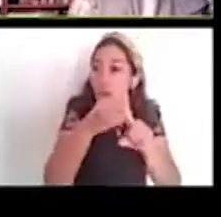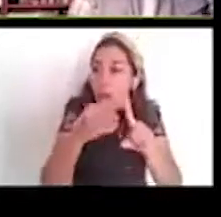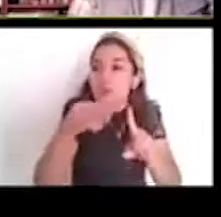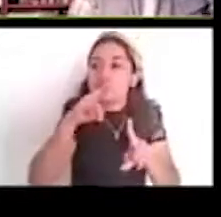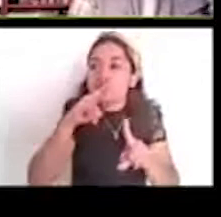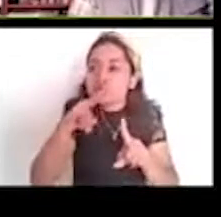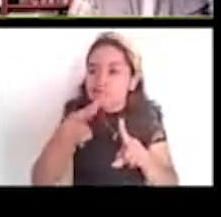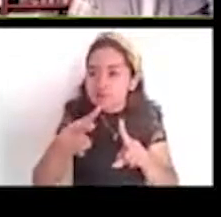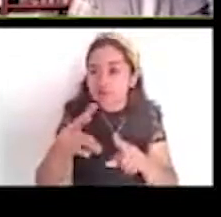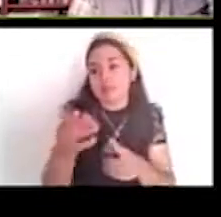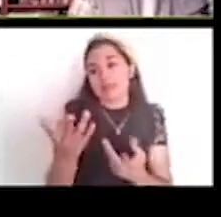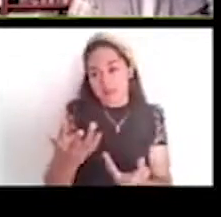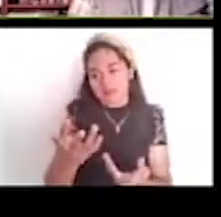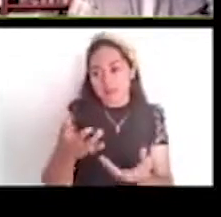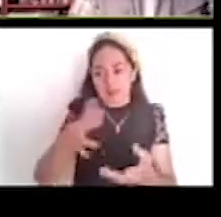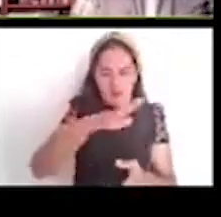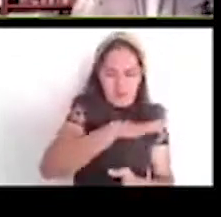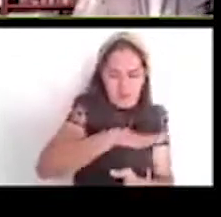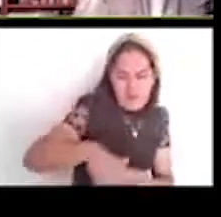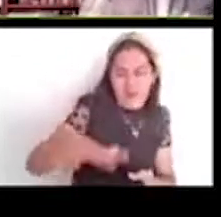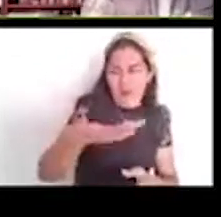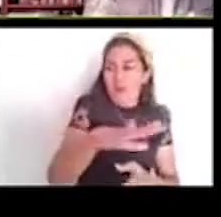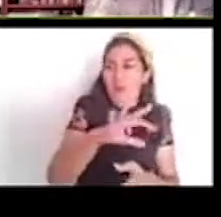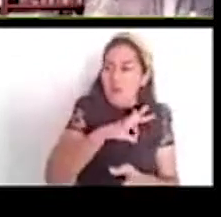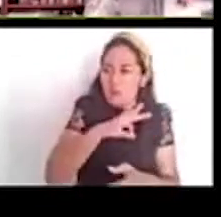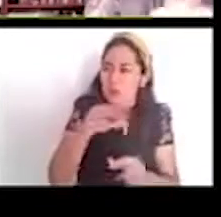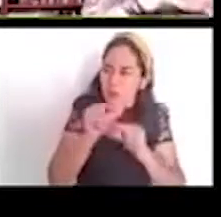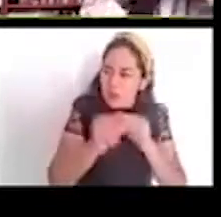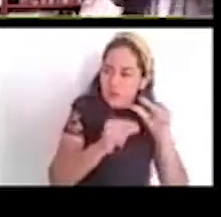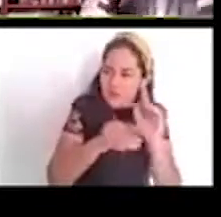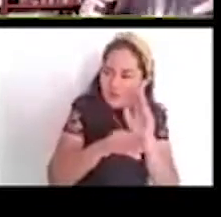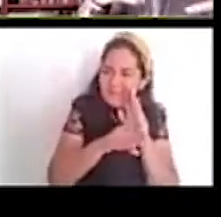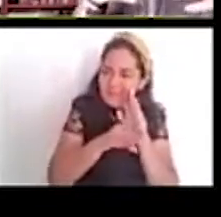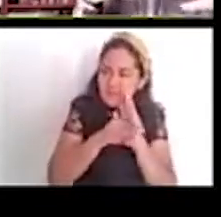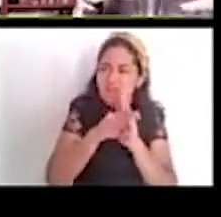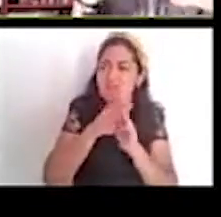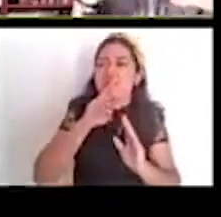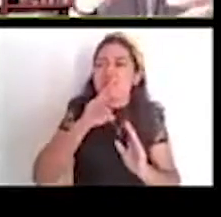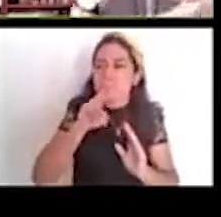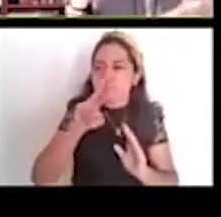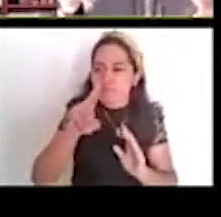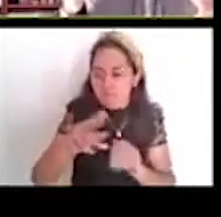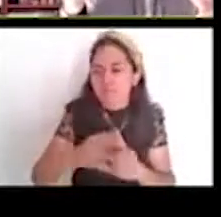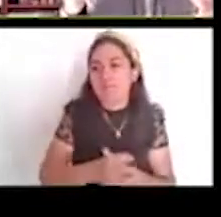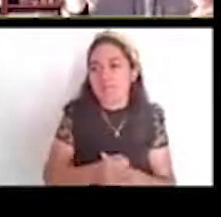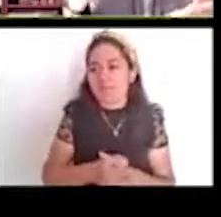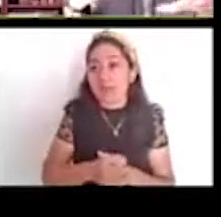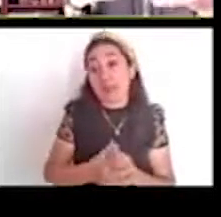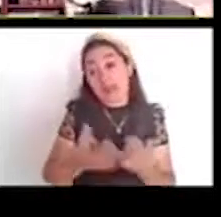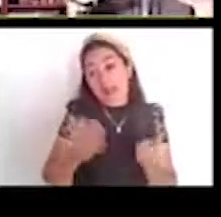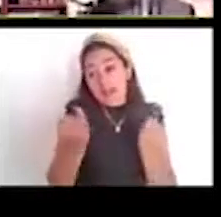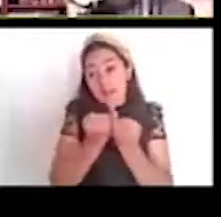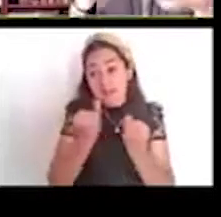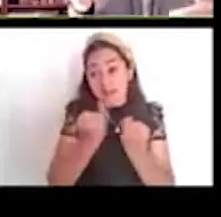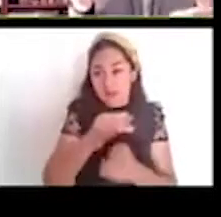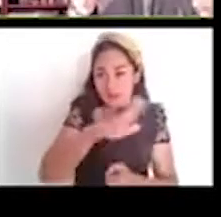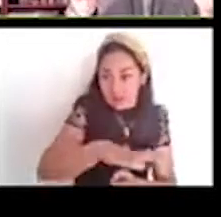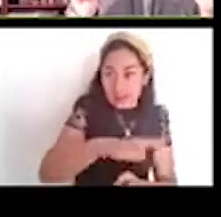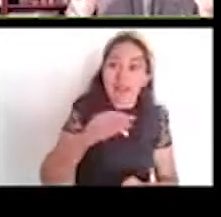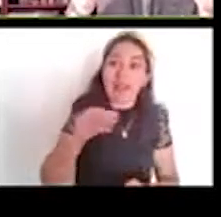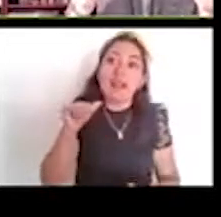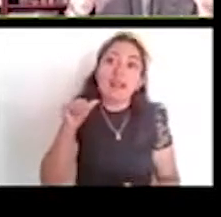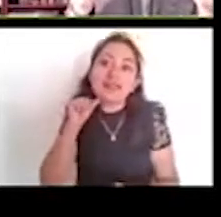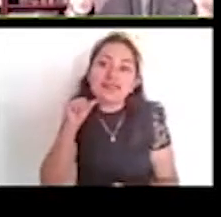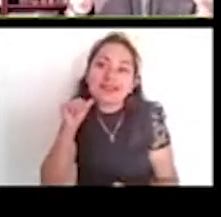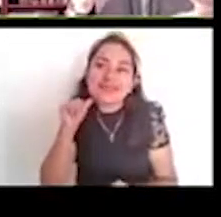recuperación de la historia que se hace con motivo de la autonomía de Azcapotzalco. Se queman los libros